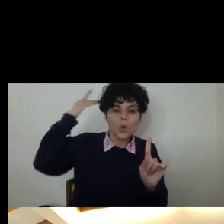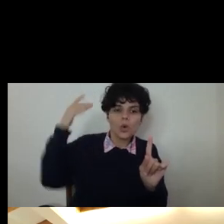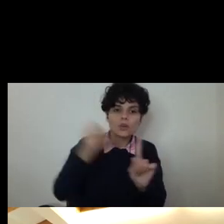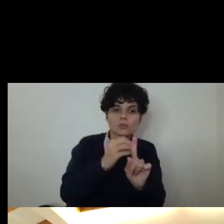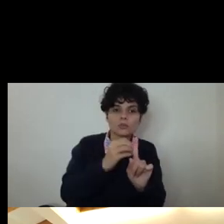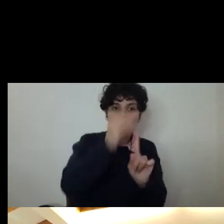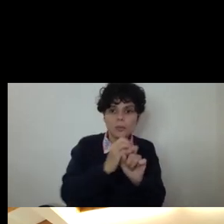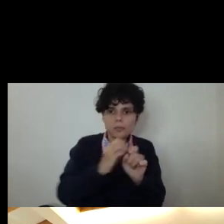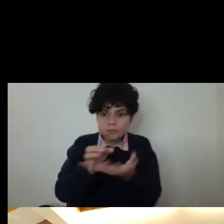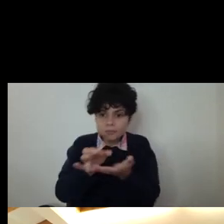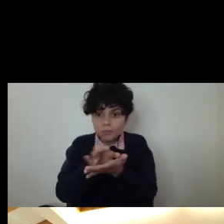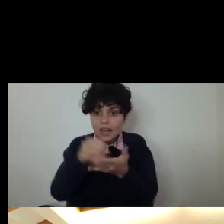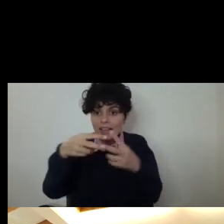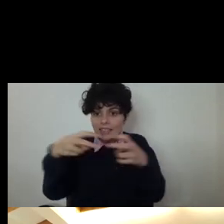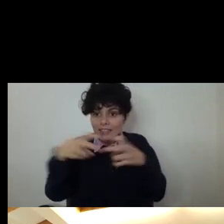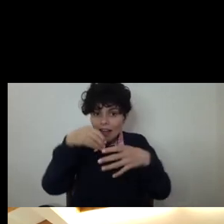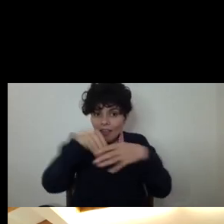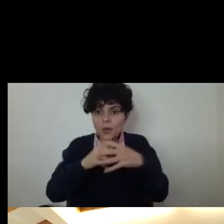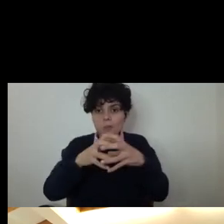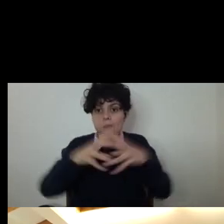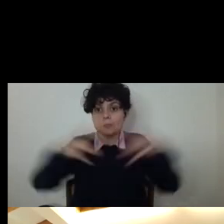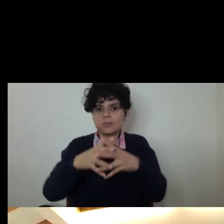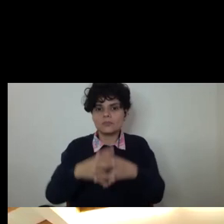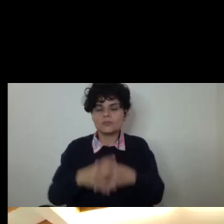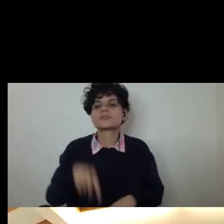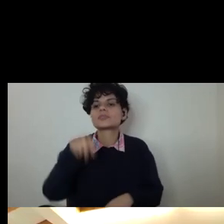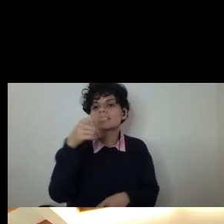presentes en la membrana plasmática de la neurona.